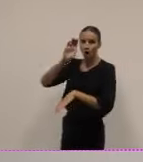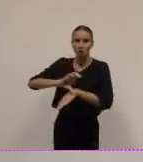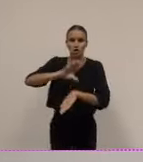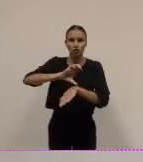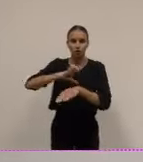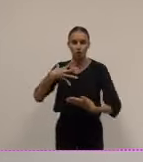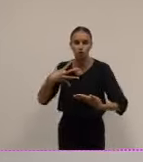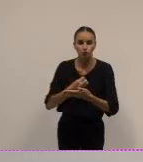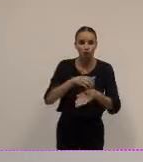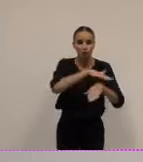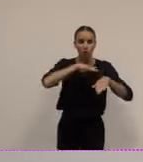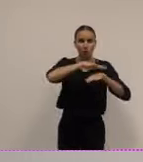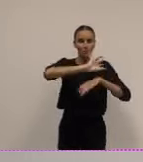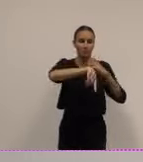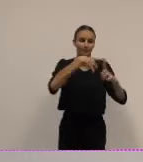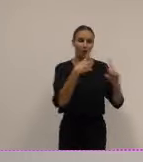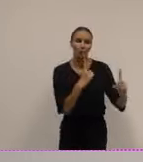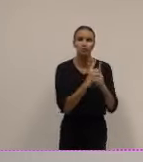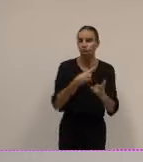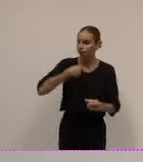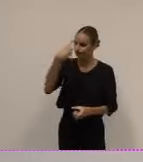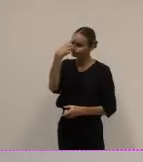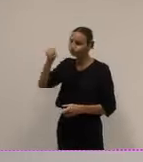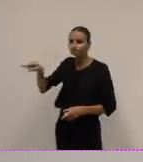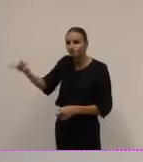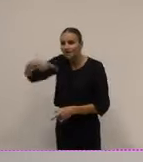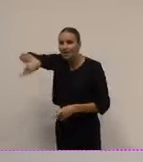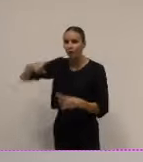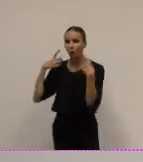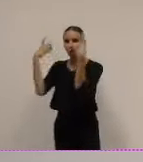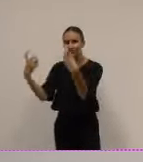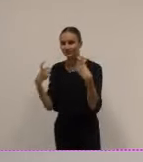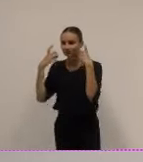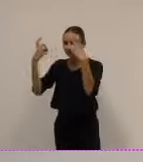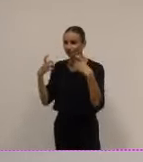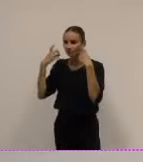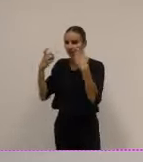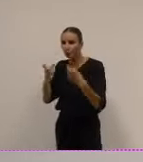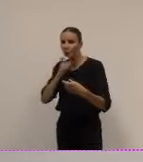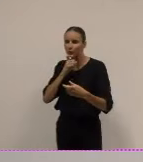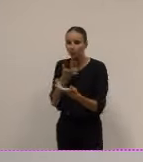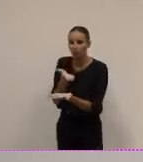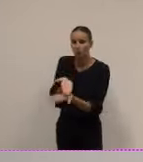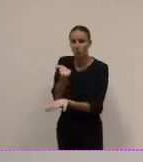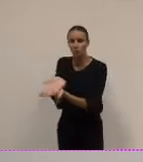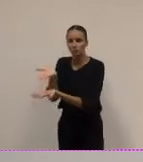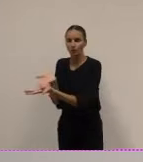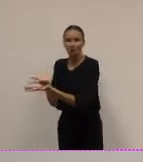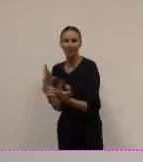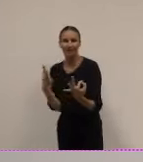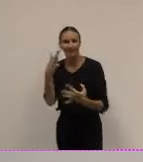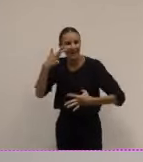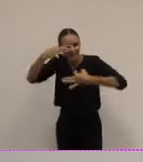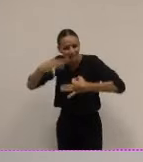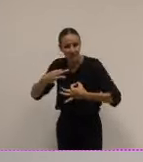o la oposición, estoy convencido que han intentado mejorar con sus propuestas la realidad de La Palma.